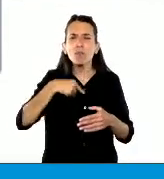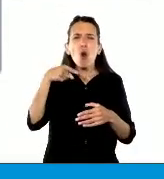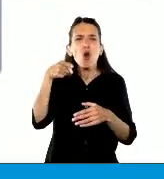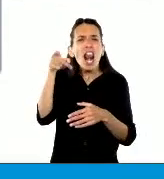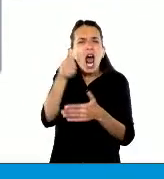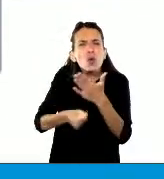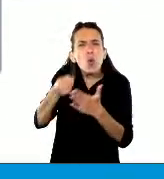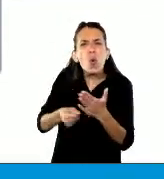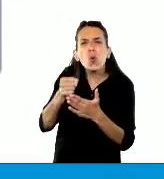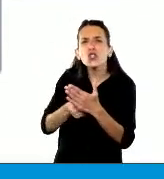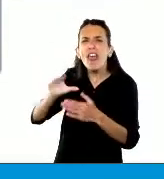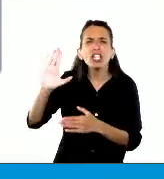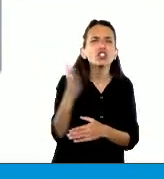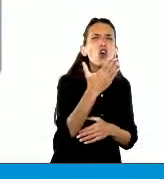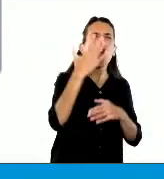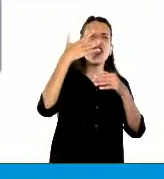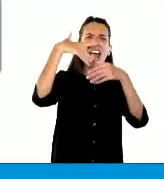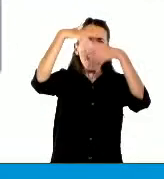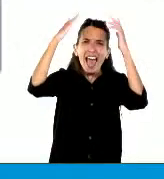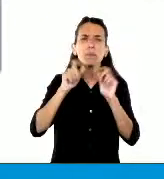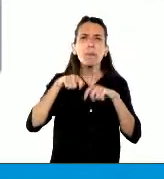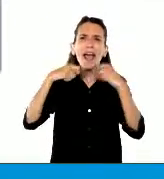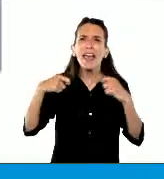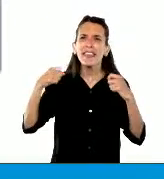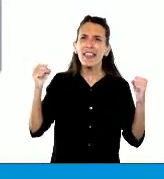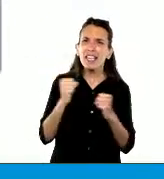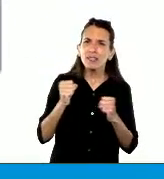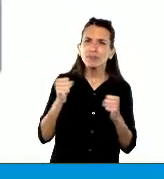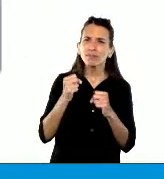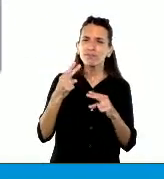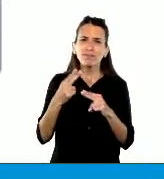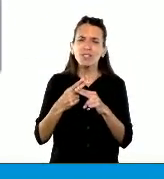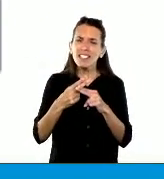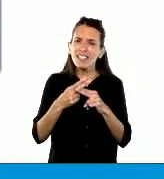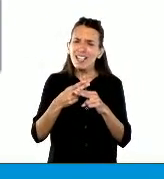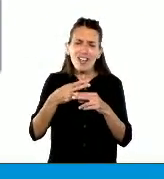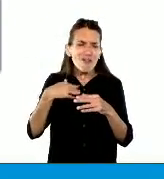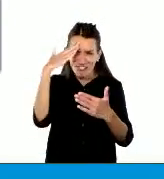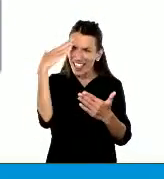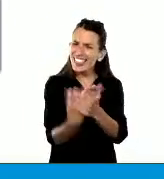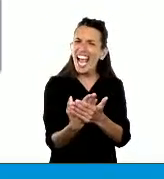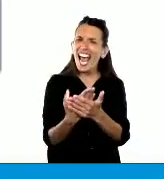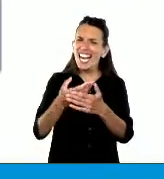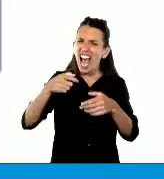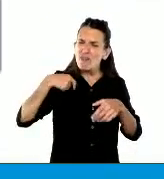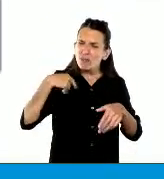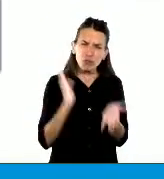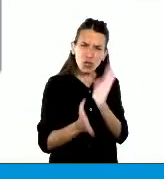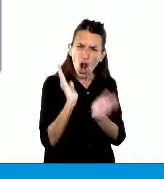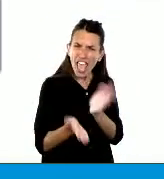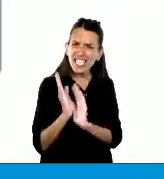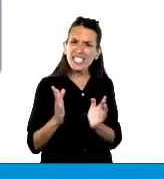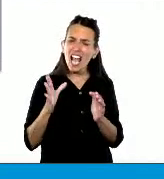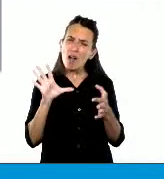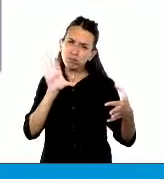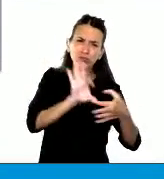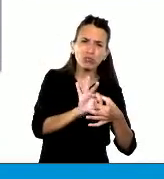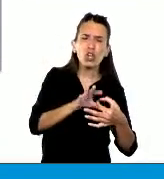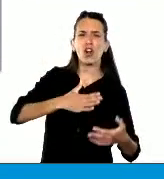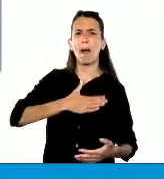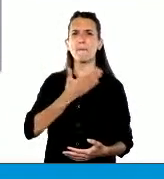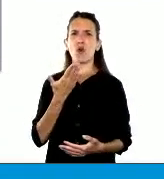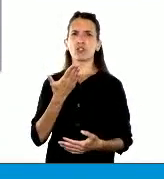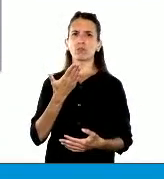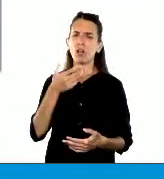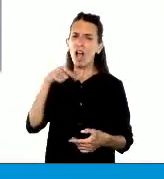como esa forma de enfrentar la violencia con amor, con verdad y con justicia. Y